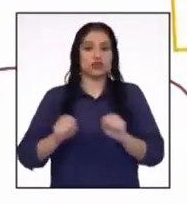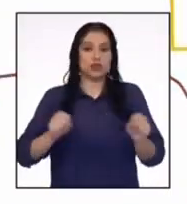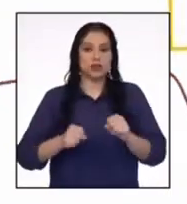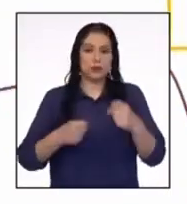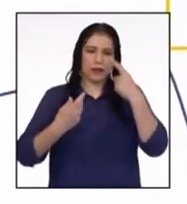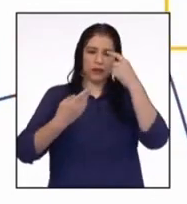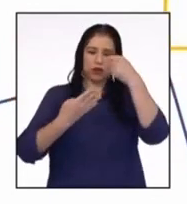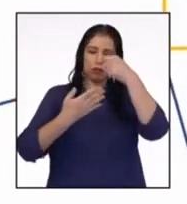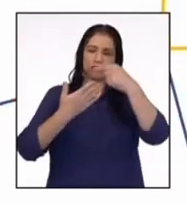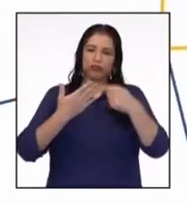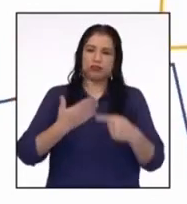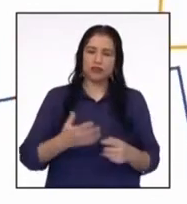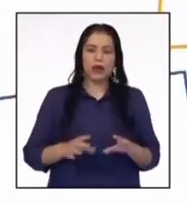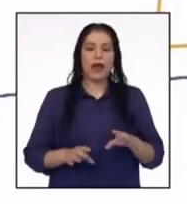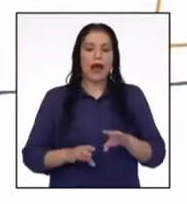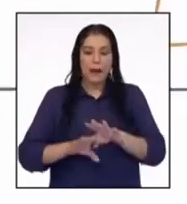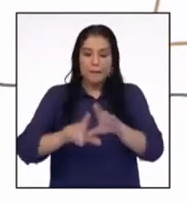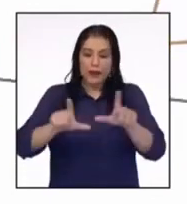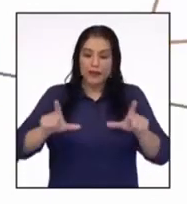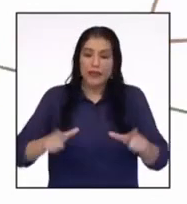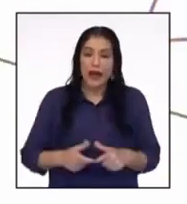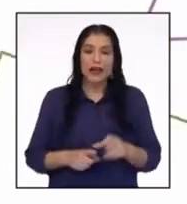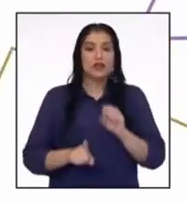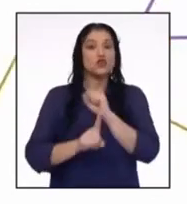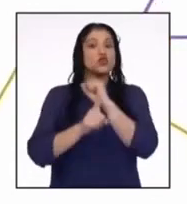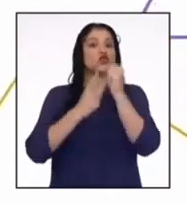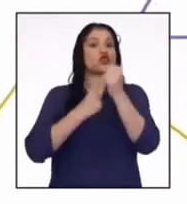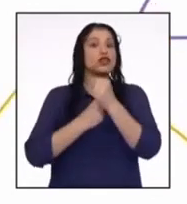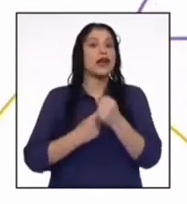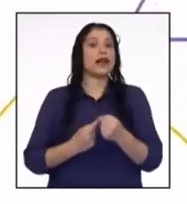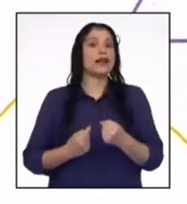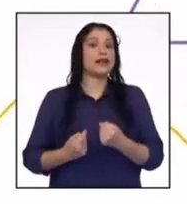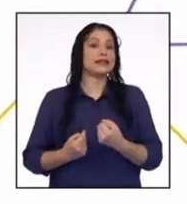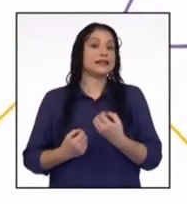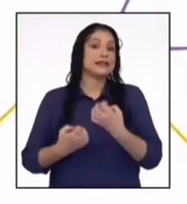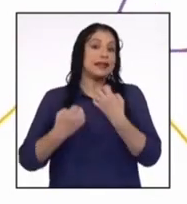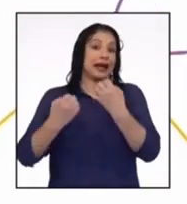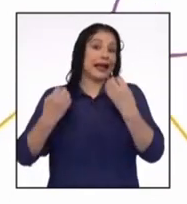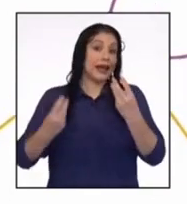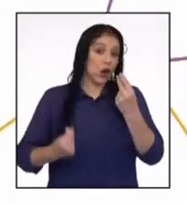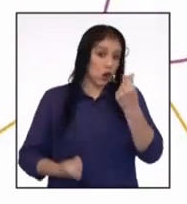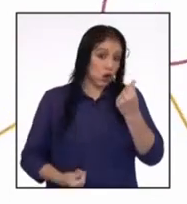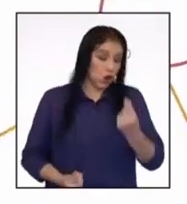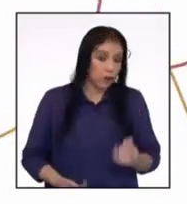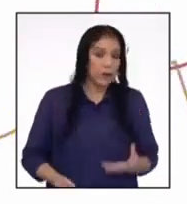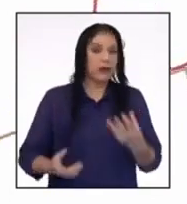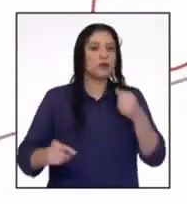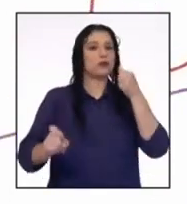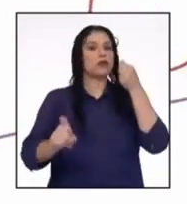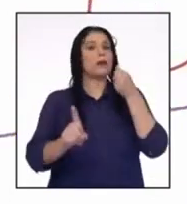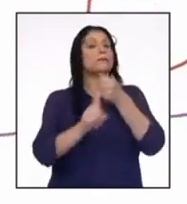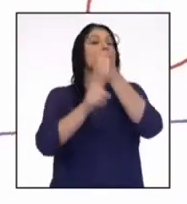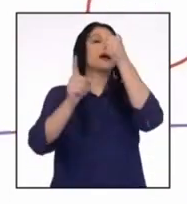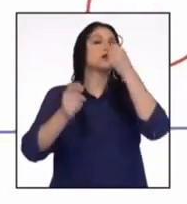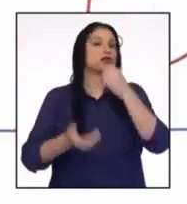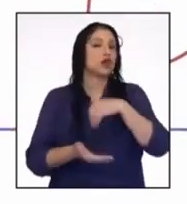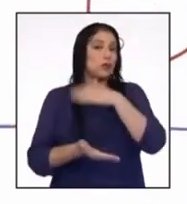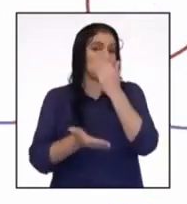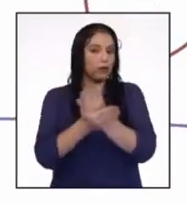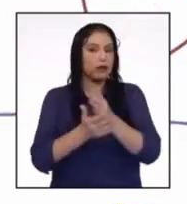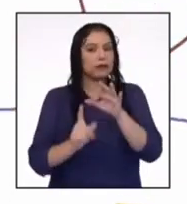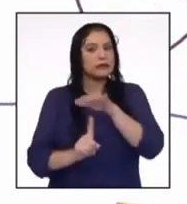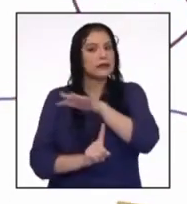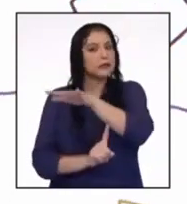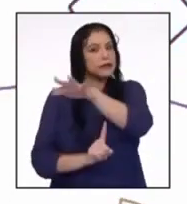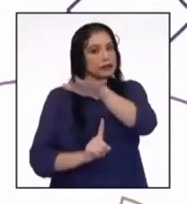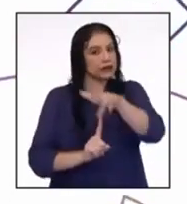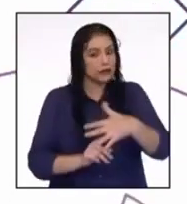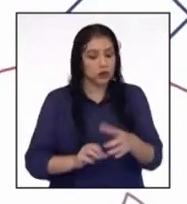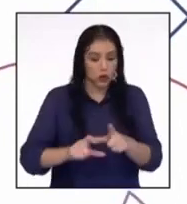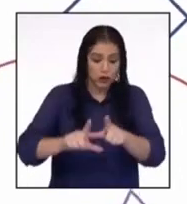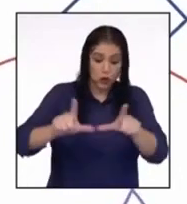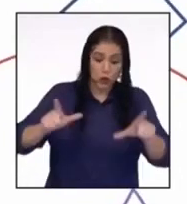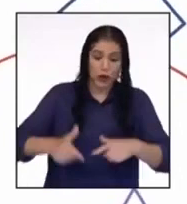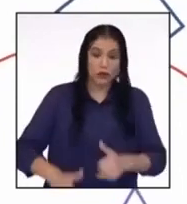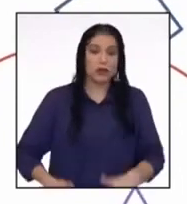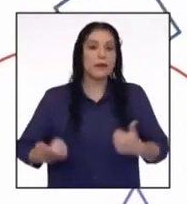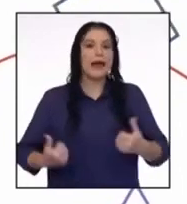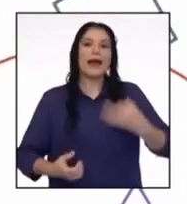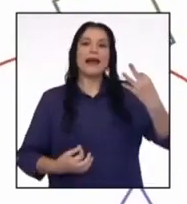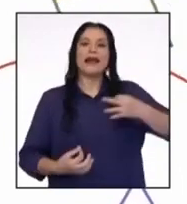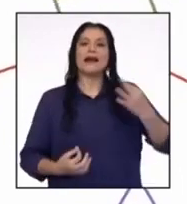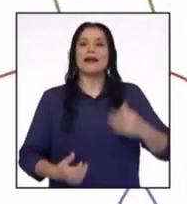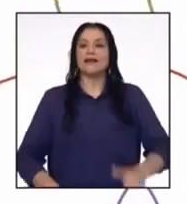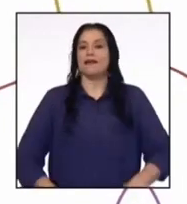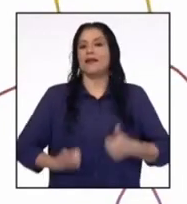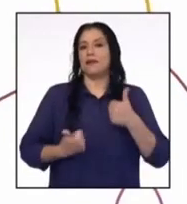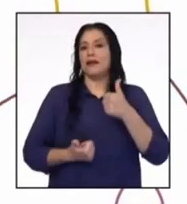factores ambientales, sociales, económicos y culturales. Explicar el impacto de los problemas ambientales o territoriales en la calidad de vida